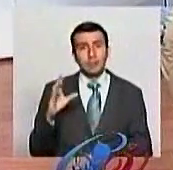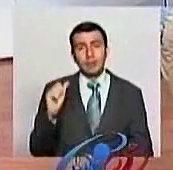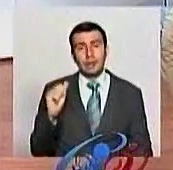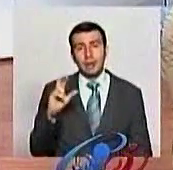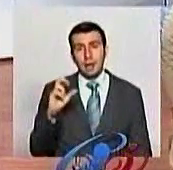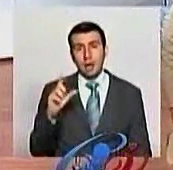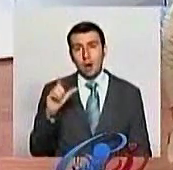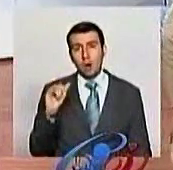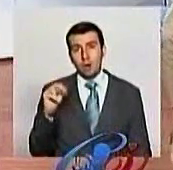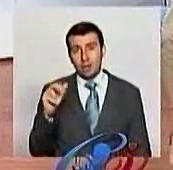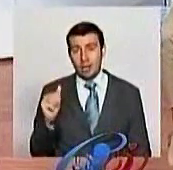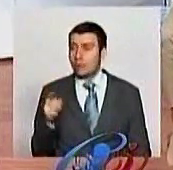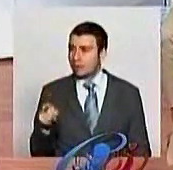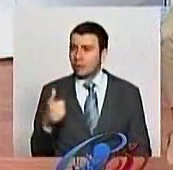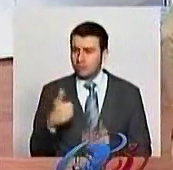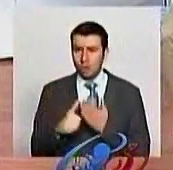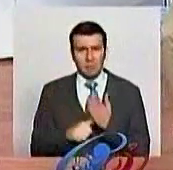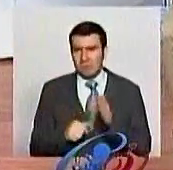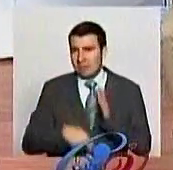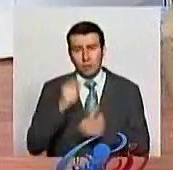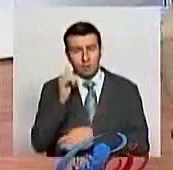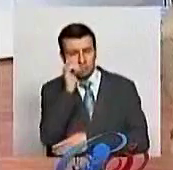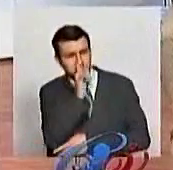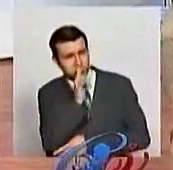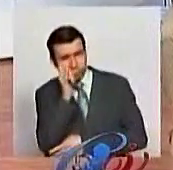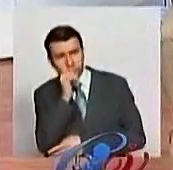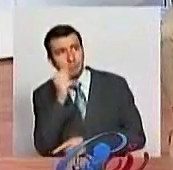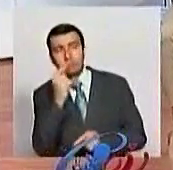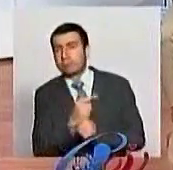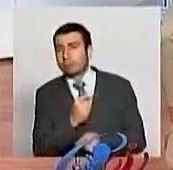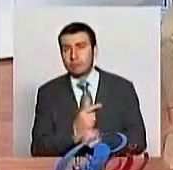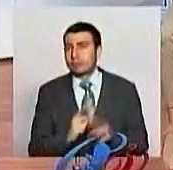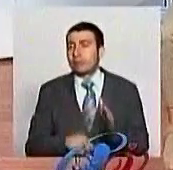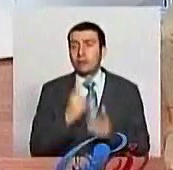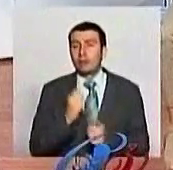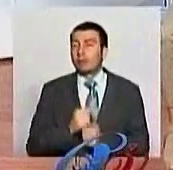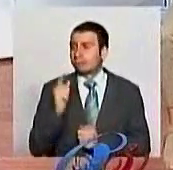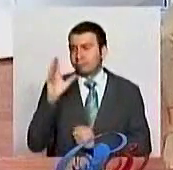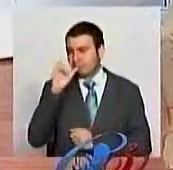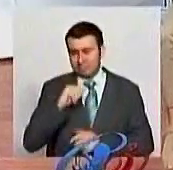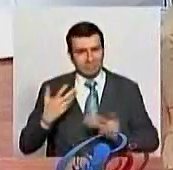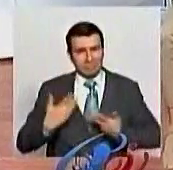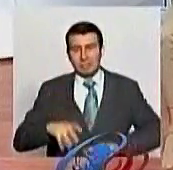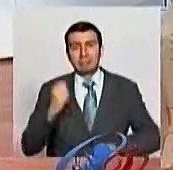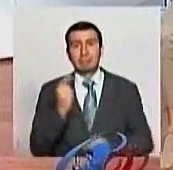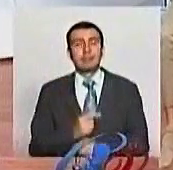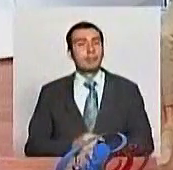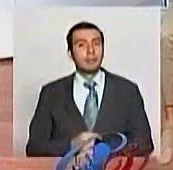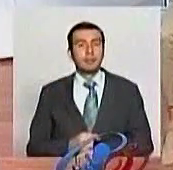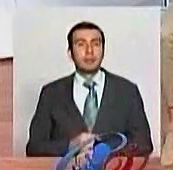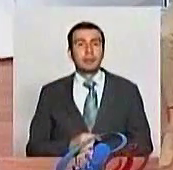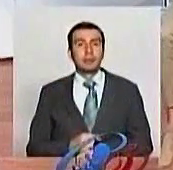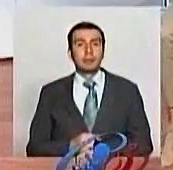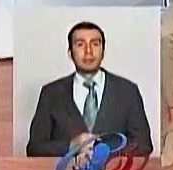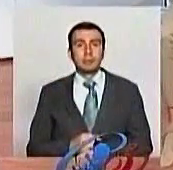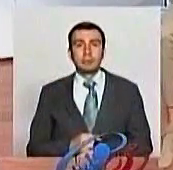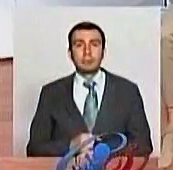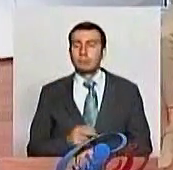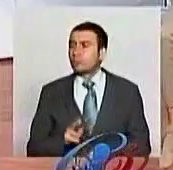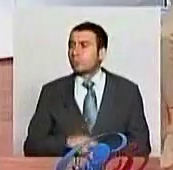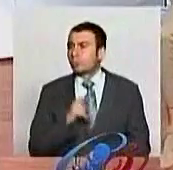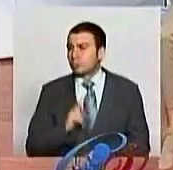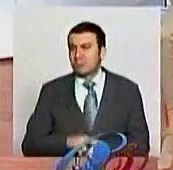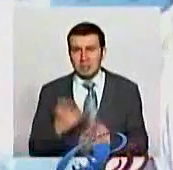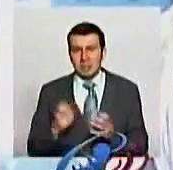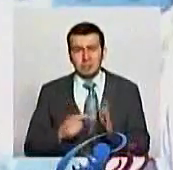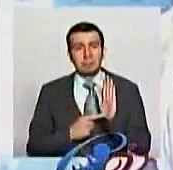programas son sin editar, nosotros estamos en directo. Como sale el programa, nosotros queremos hacerlo de una manera muy espontánea, pero